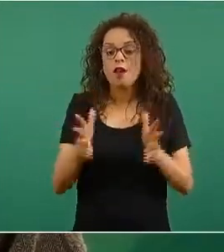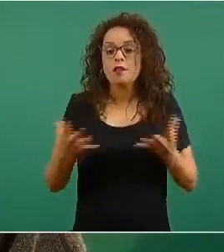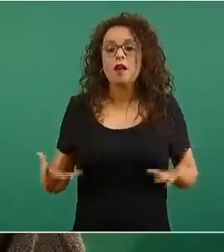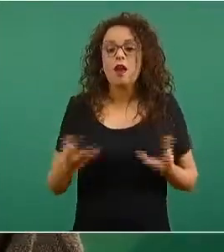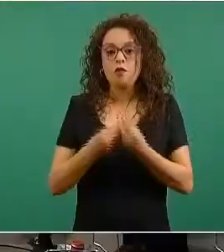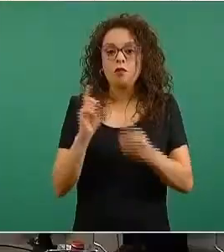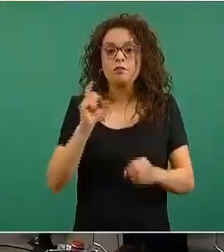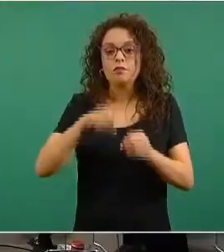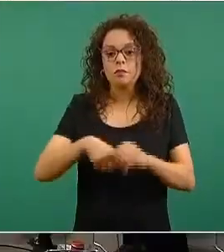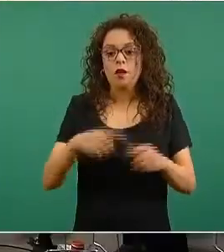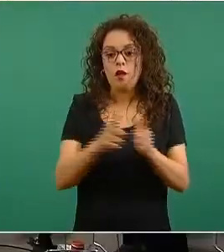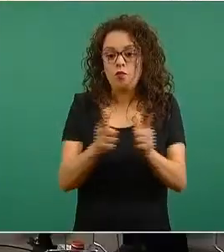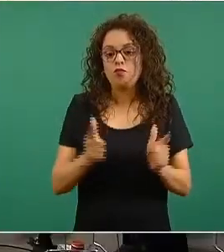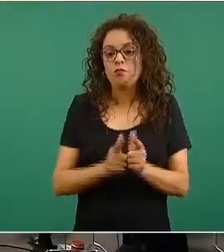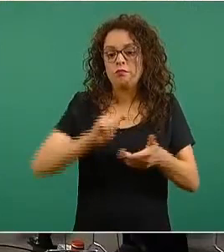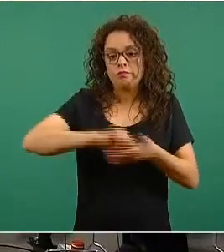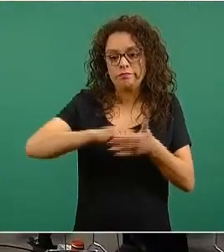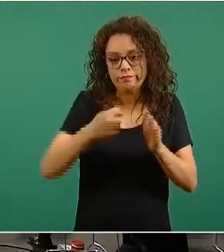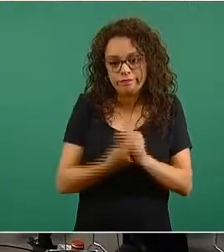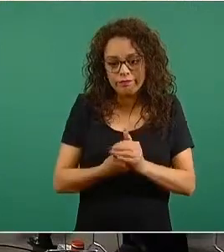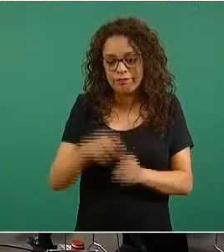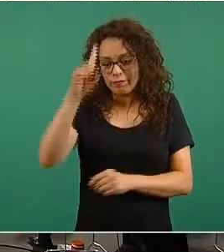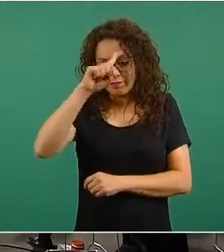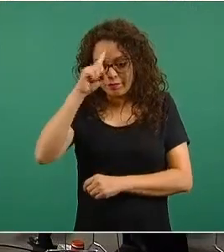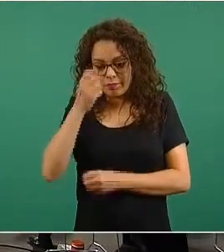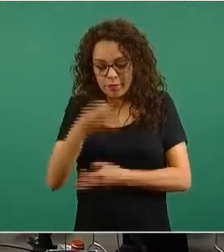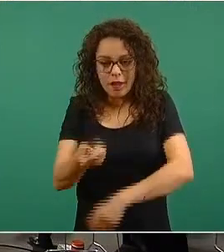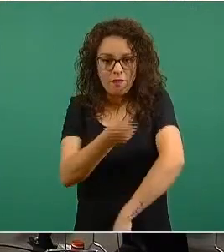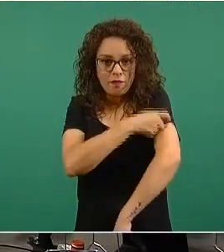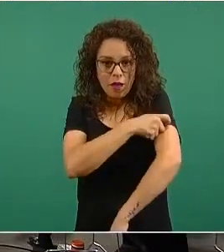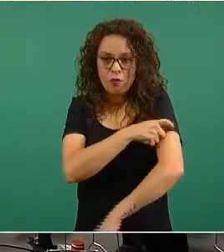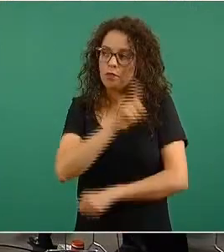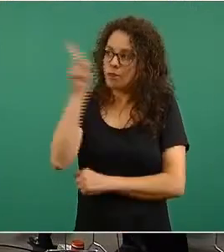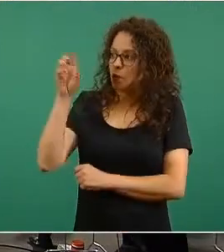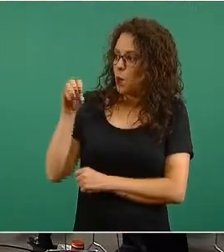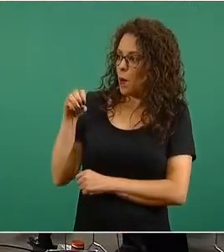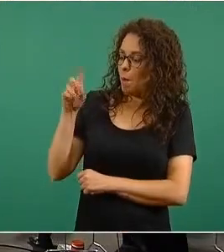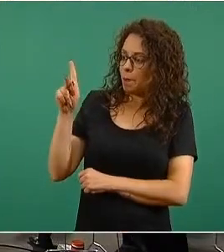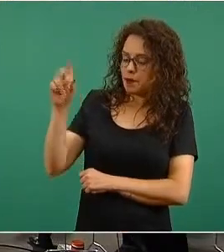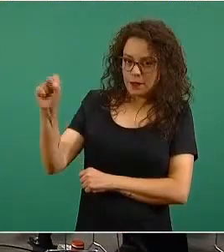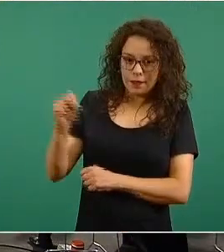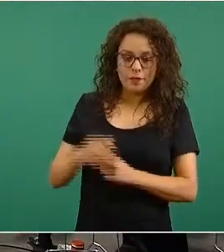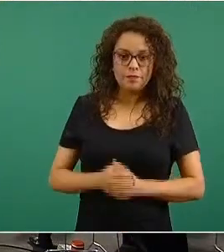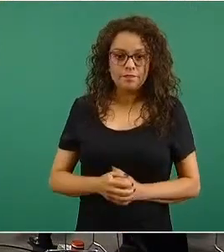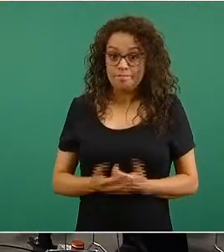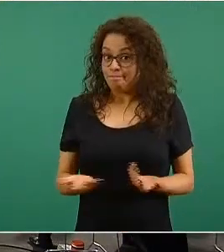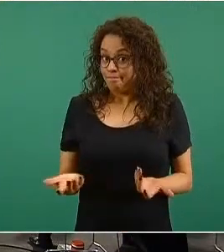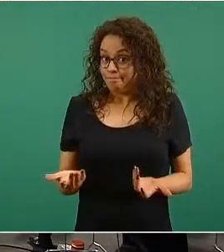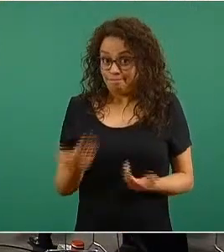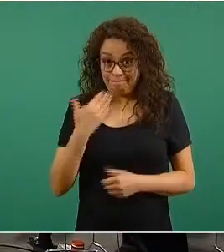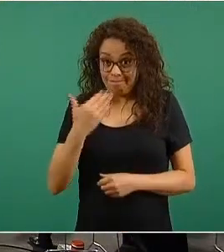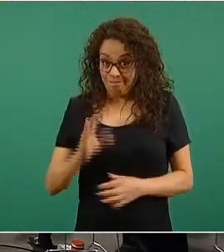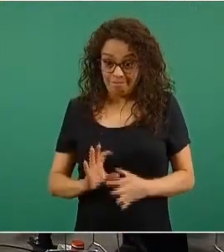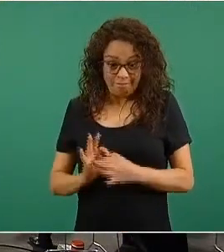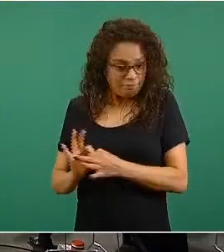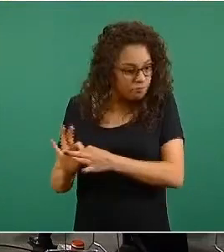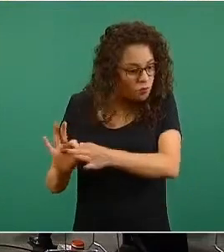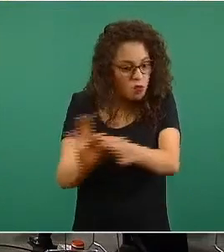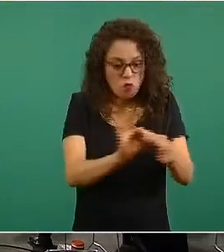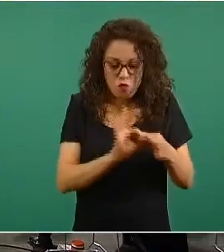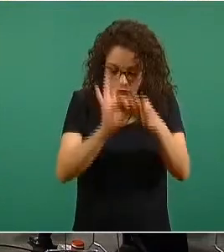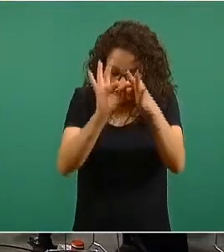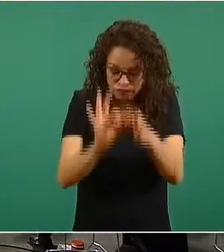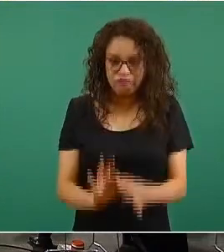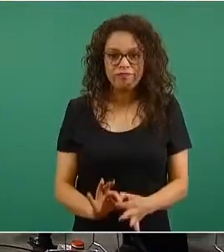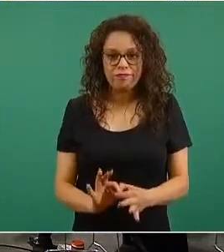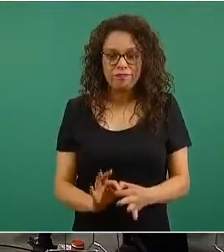Asesor de Vacunas de la Organización Panamericana de la Salud. Entonces, más conectados no podríamos estar. Y